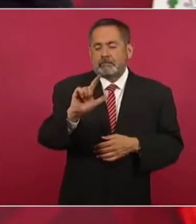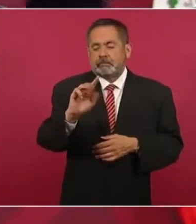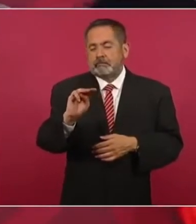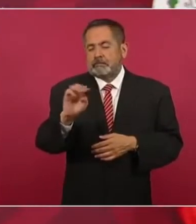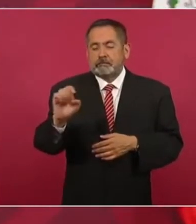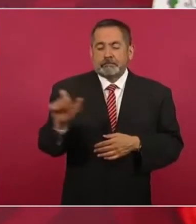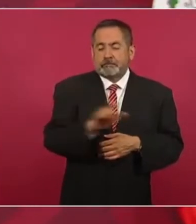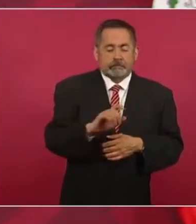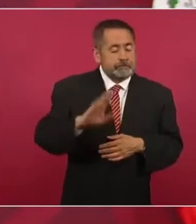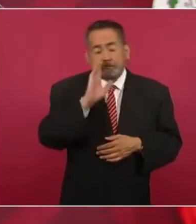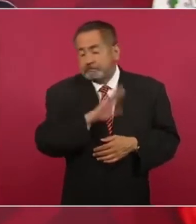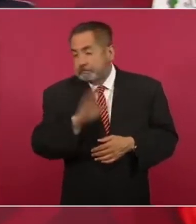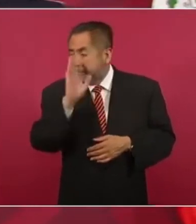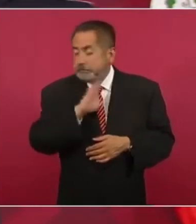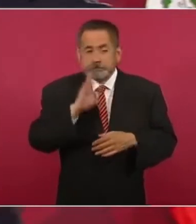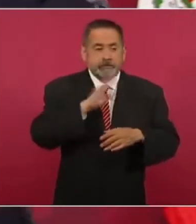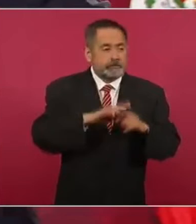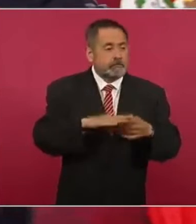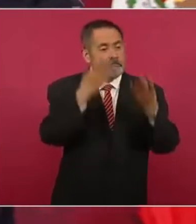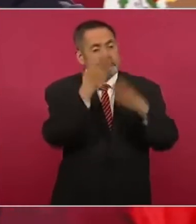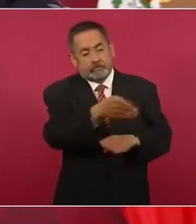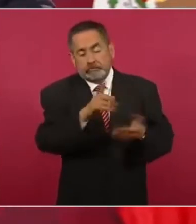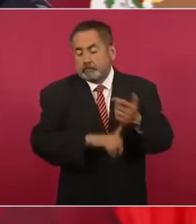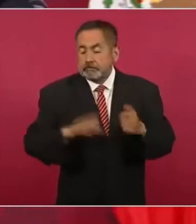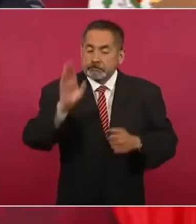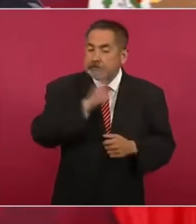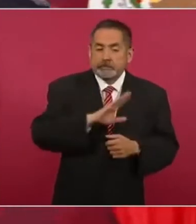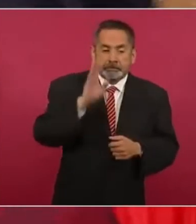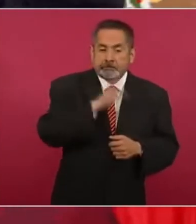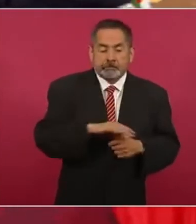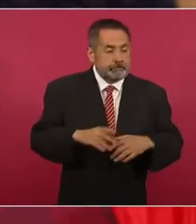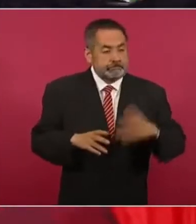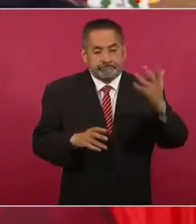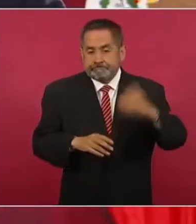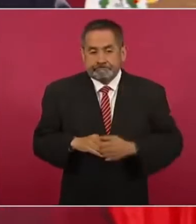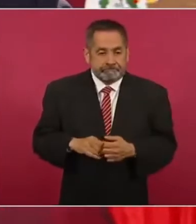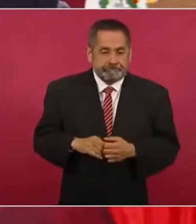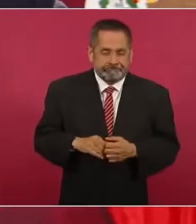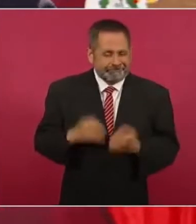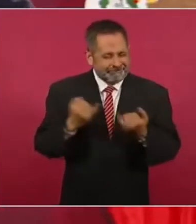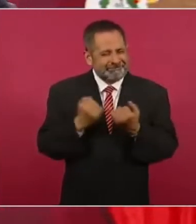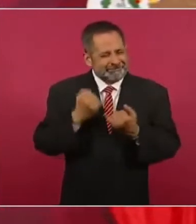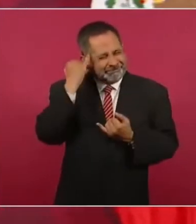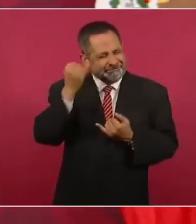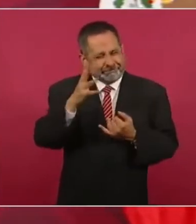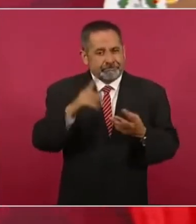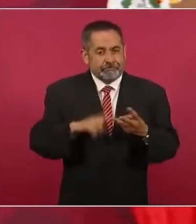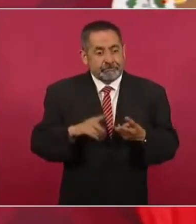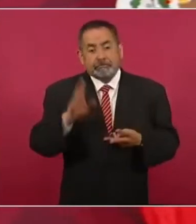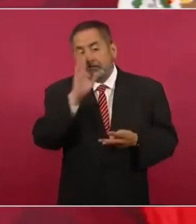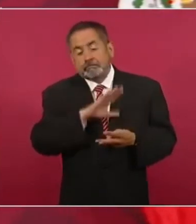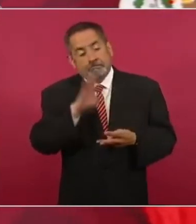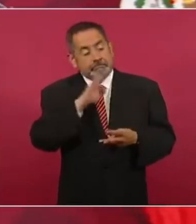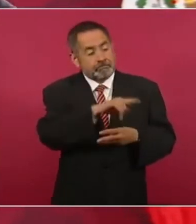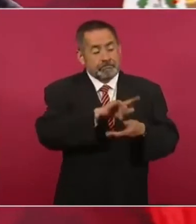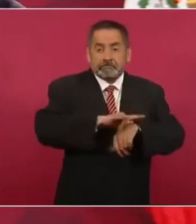mal está el servicio en los bancos. Qué mal el servicio en las